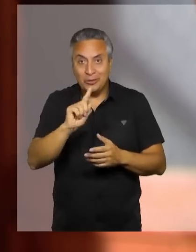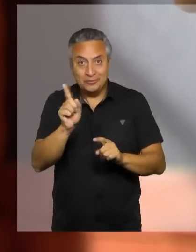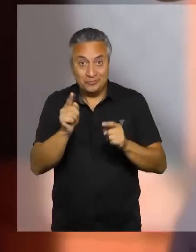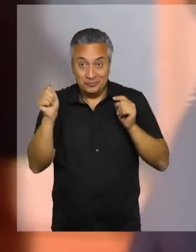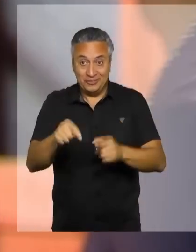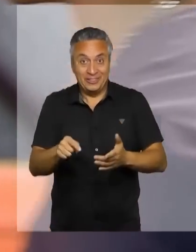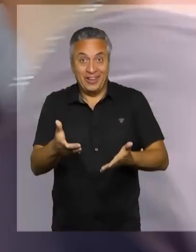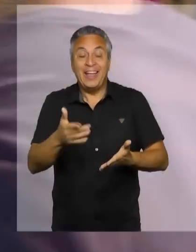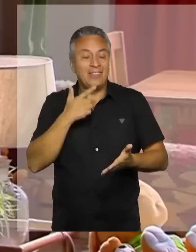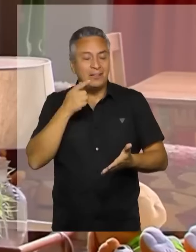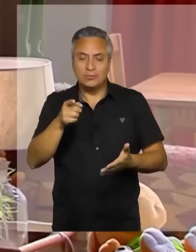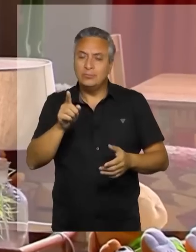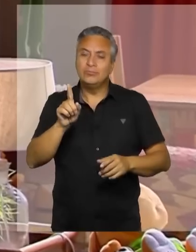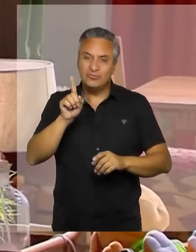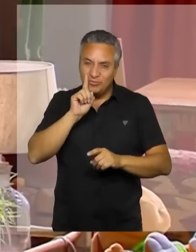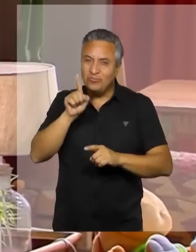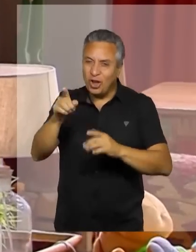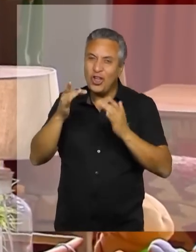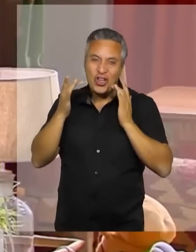poner contentos.